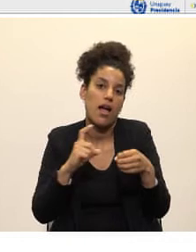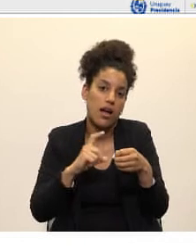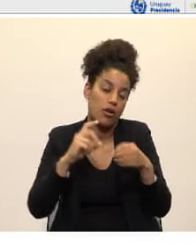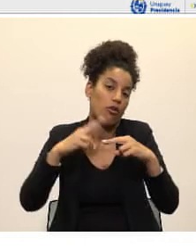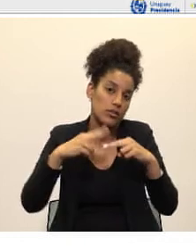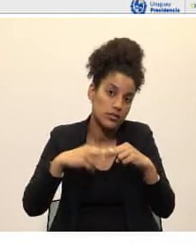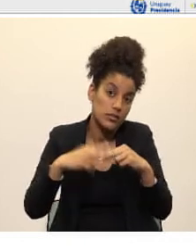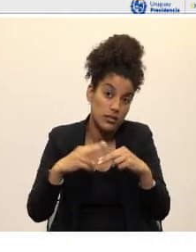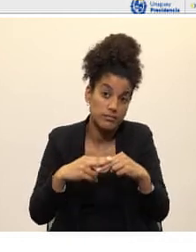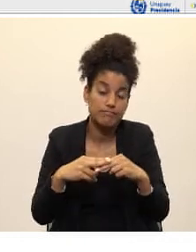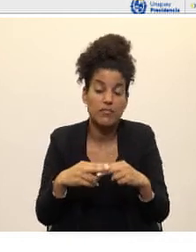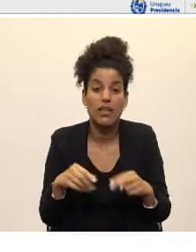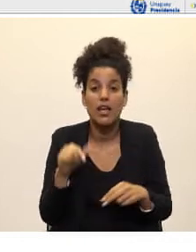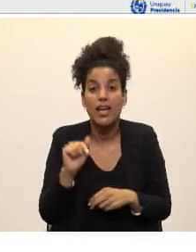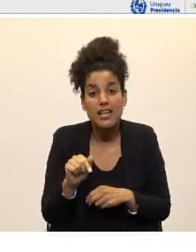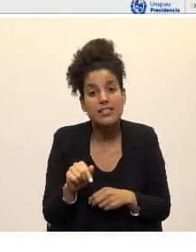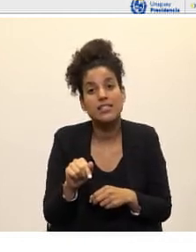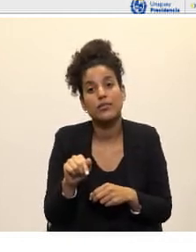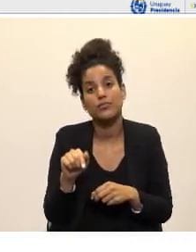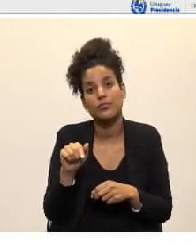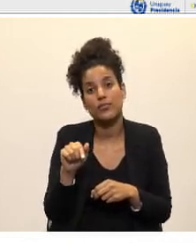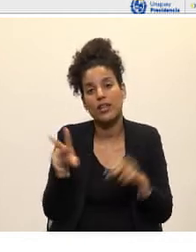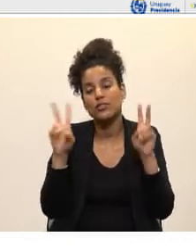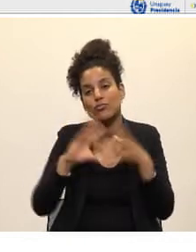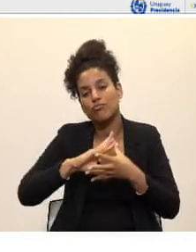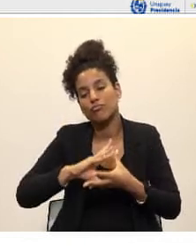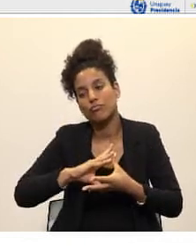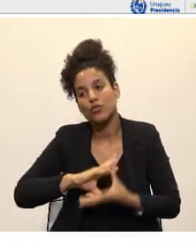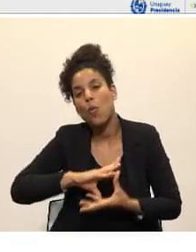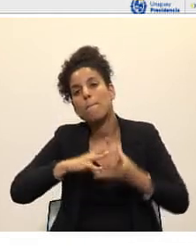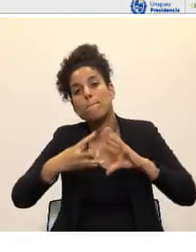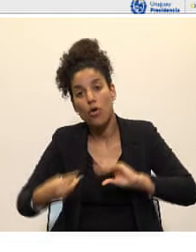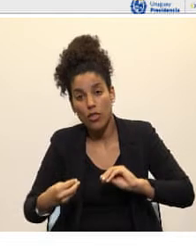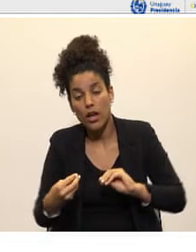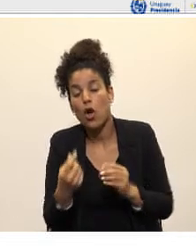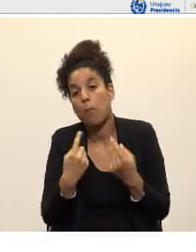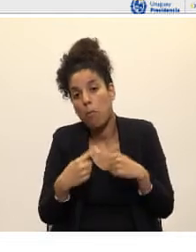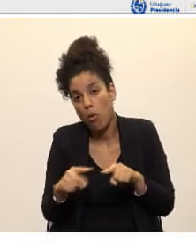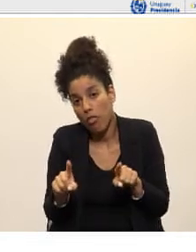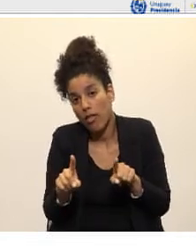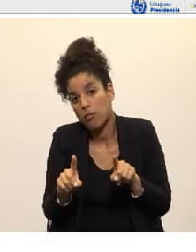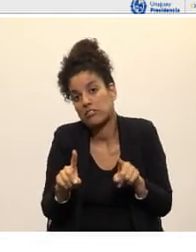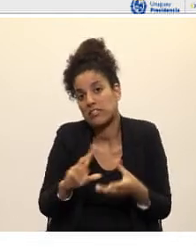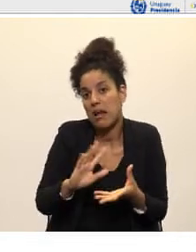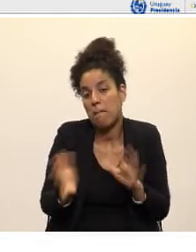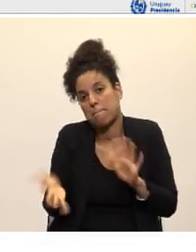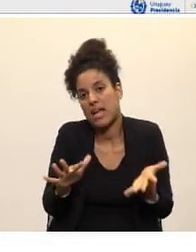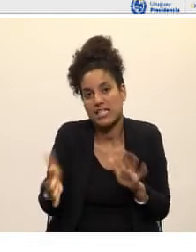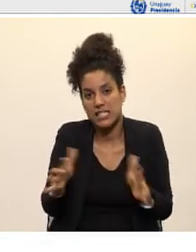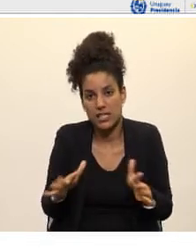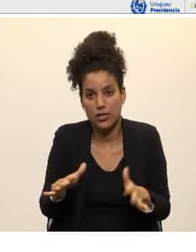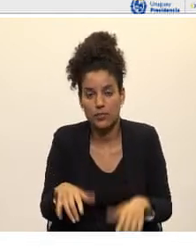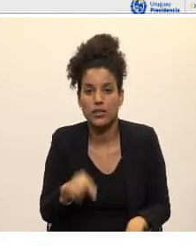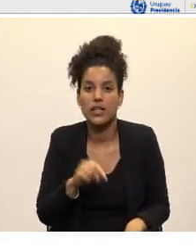soluciones tecnológicas también son sin duda un modelo que podríamos hacer similar. La CEPAL planteó lo que se llama